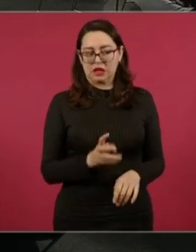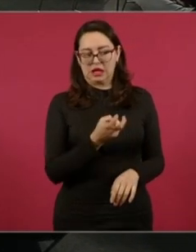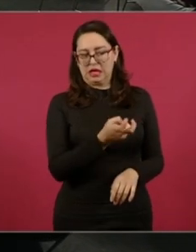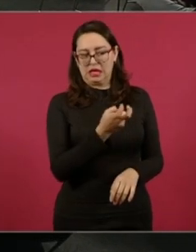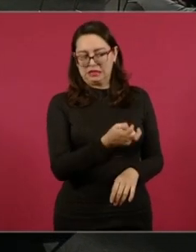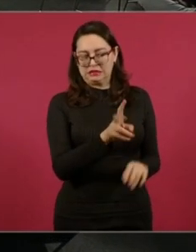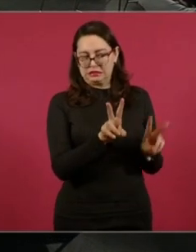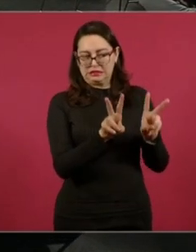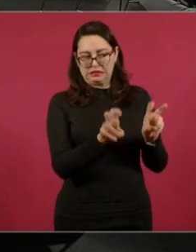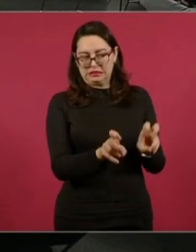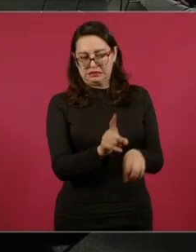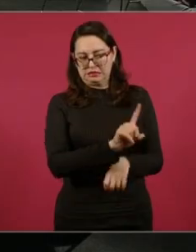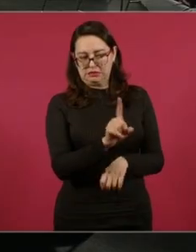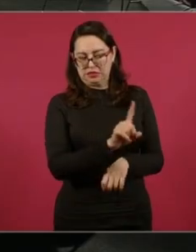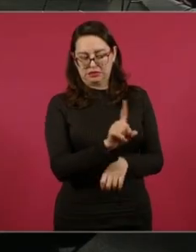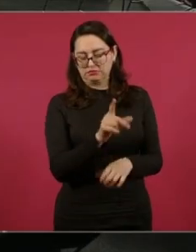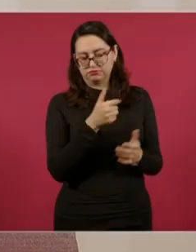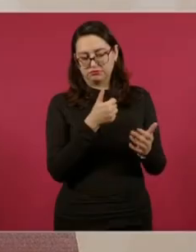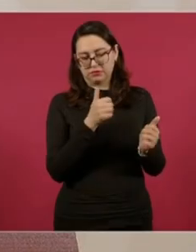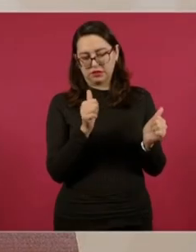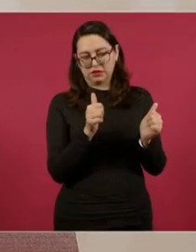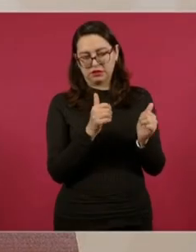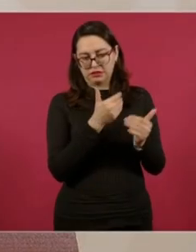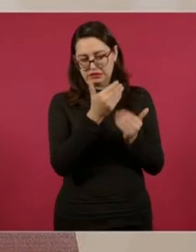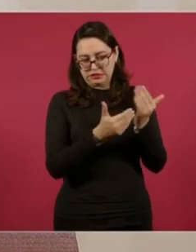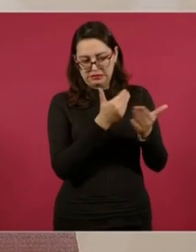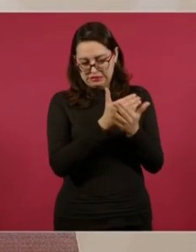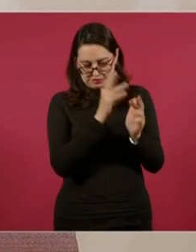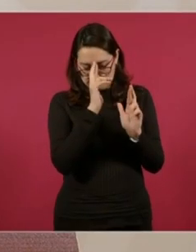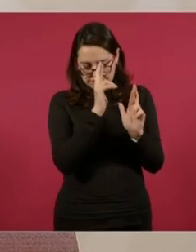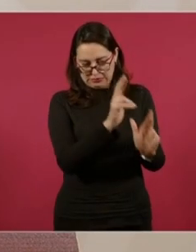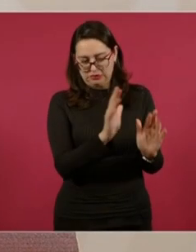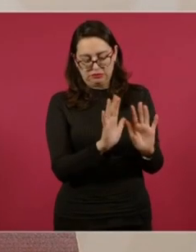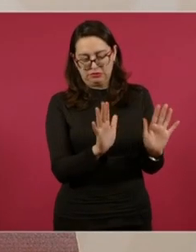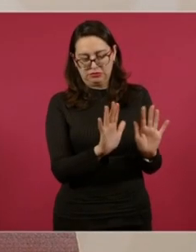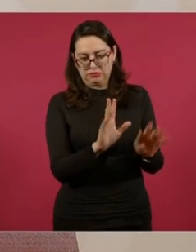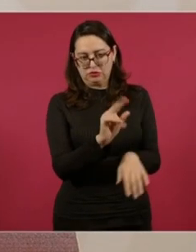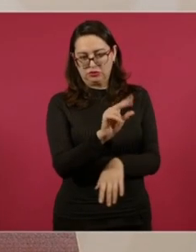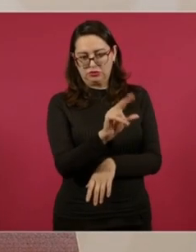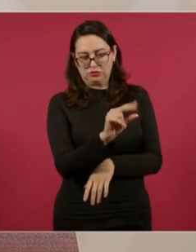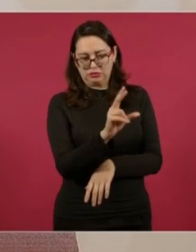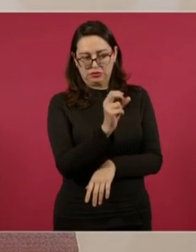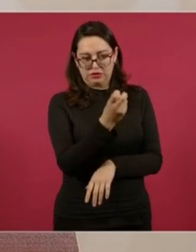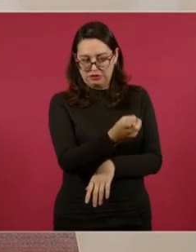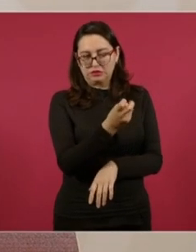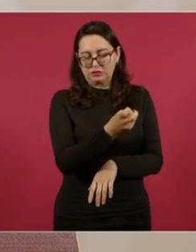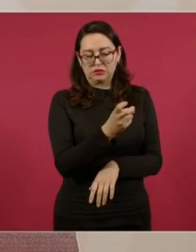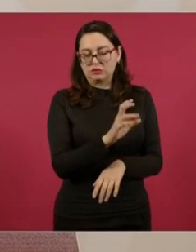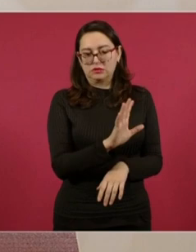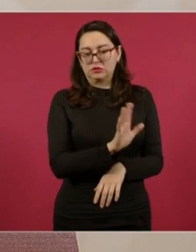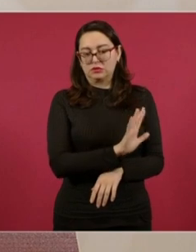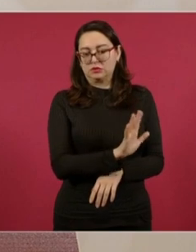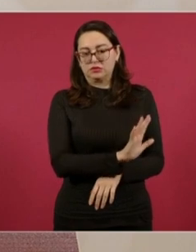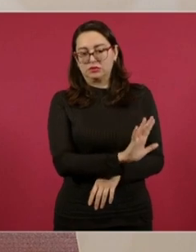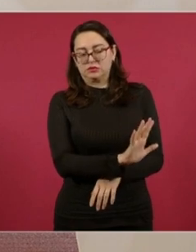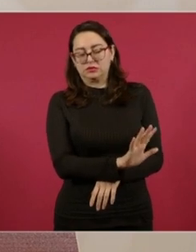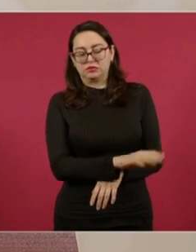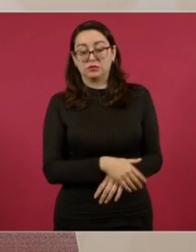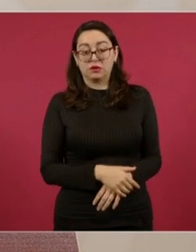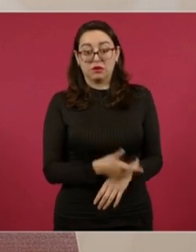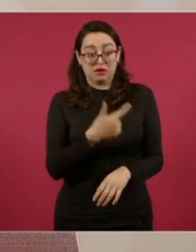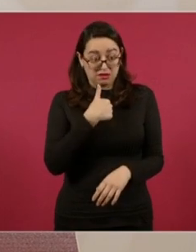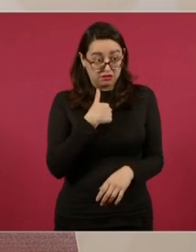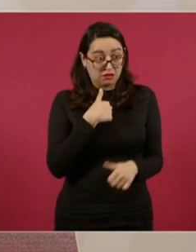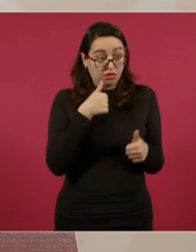entonces, ¿cuál es el…? A tragar todo. No, pero… Ese plato.